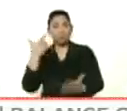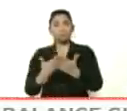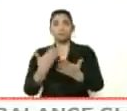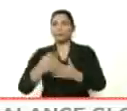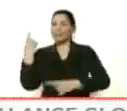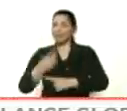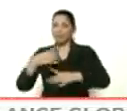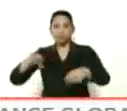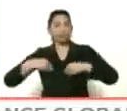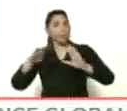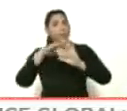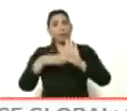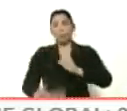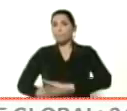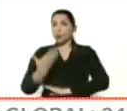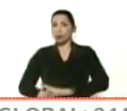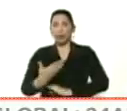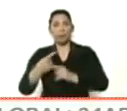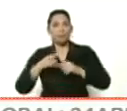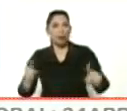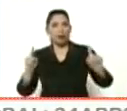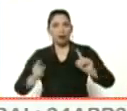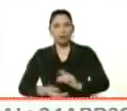tomarse algunas medidas importantes para